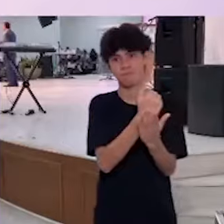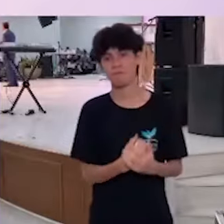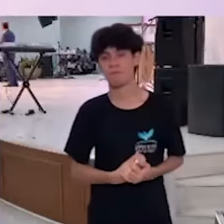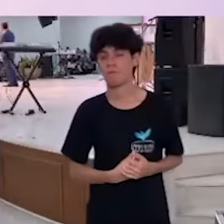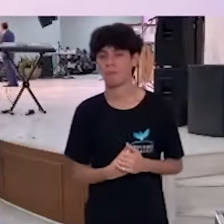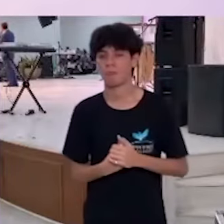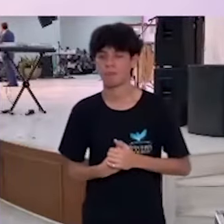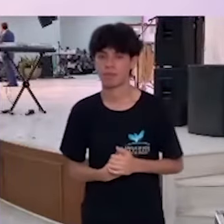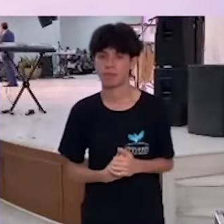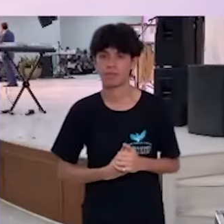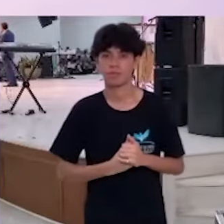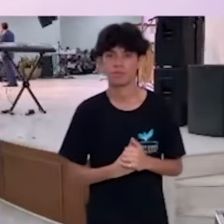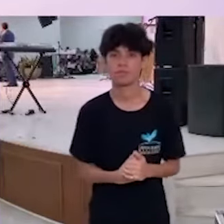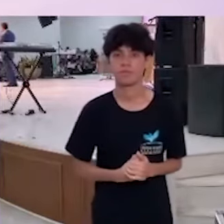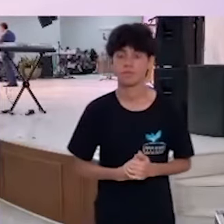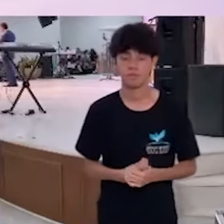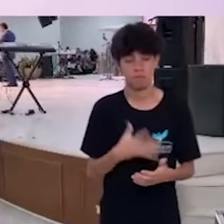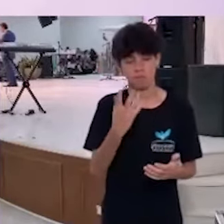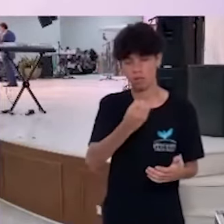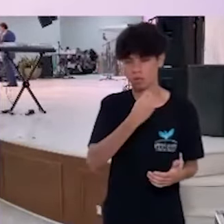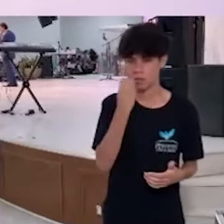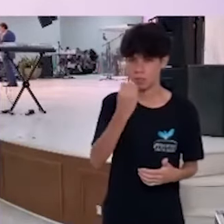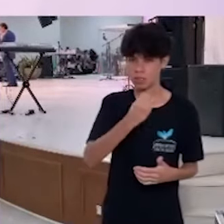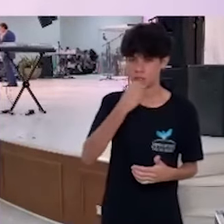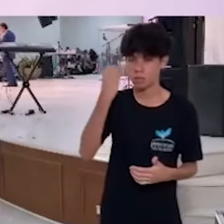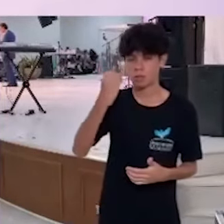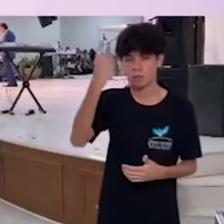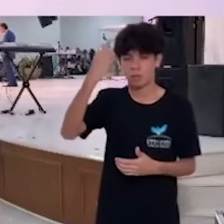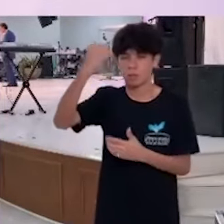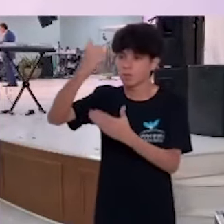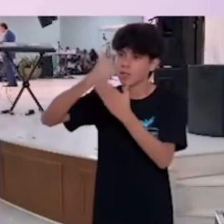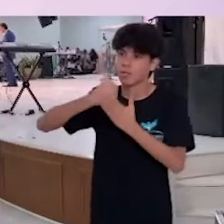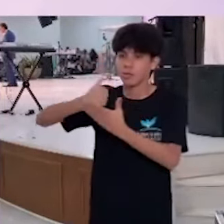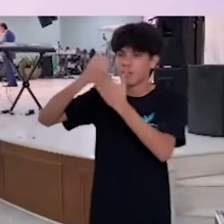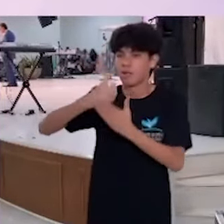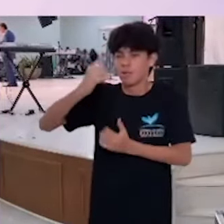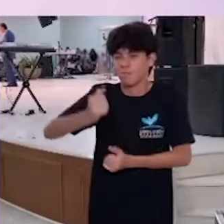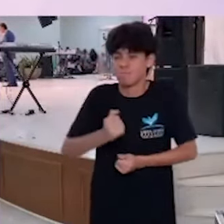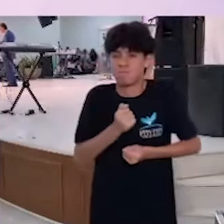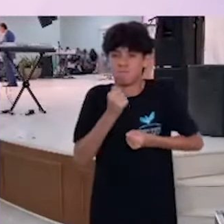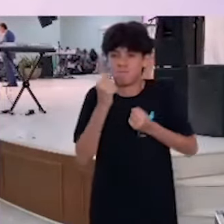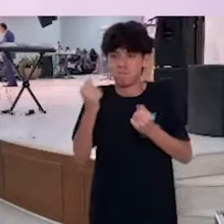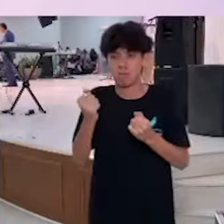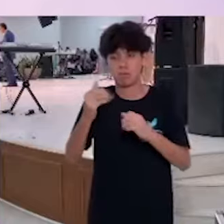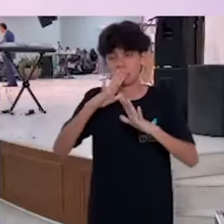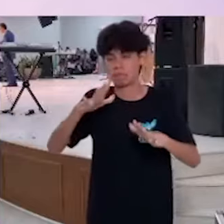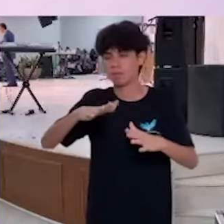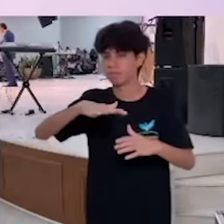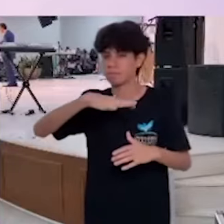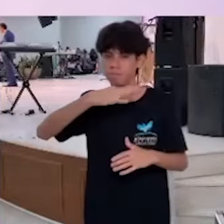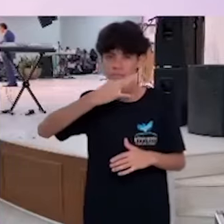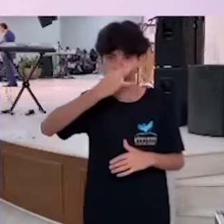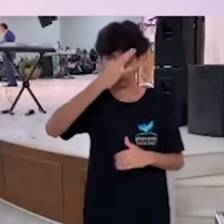¿verdad? Porque la oración nos fortalece. Y voy a terminar